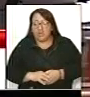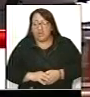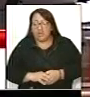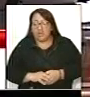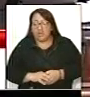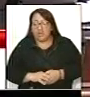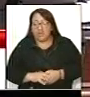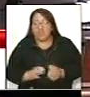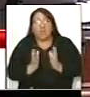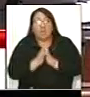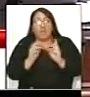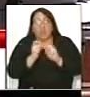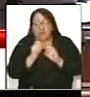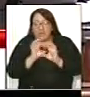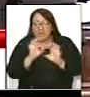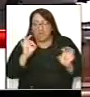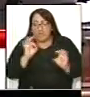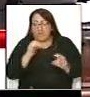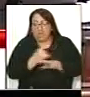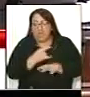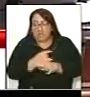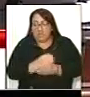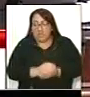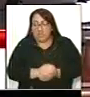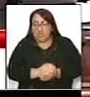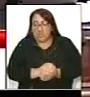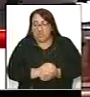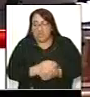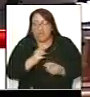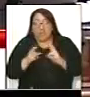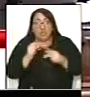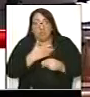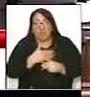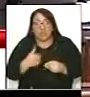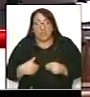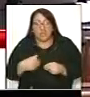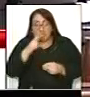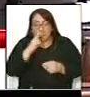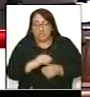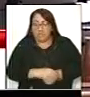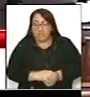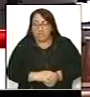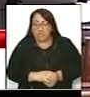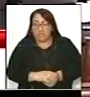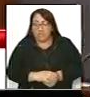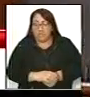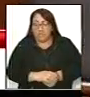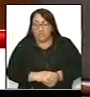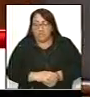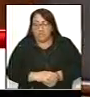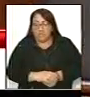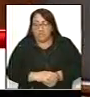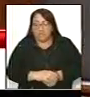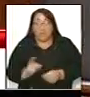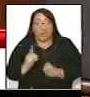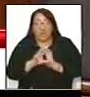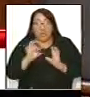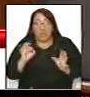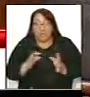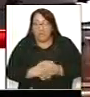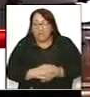la frase ofensiva y agraviante en relación al presidente de la República. No voy a retirar, presidente.